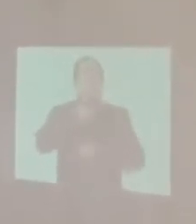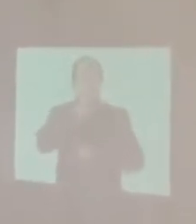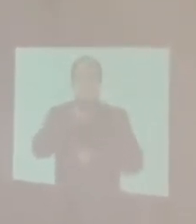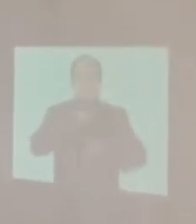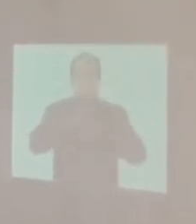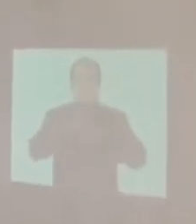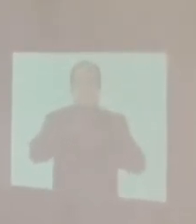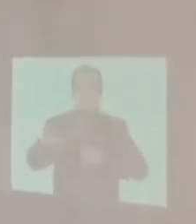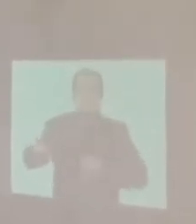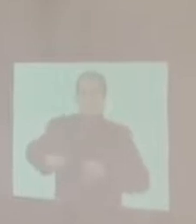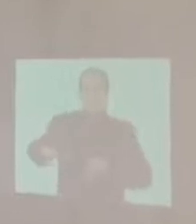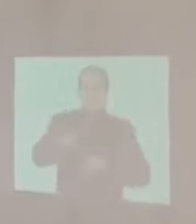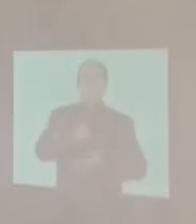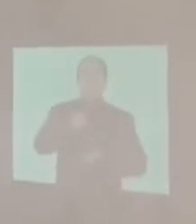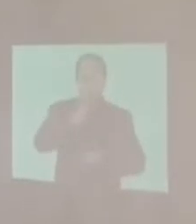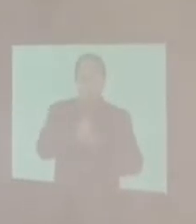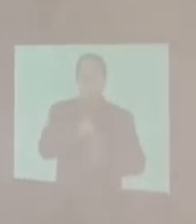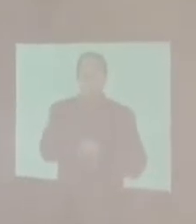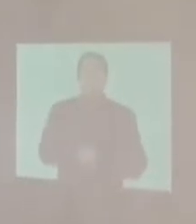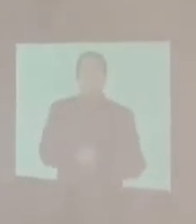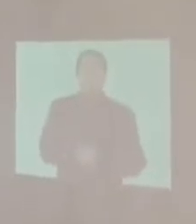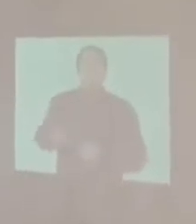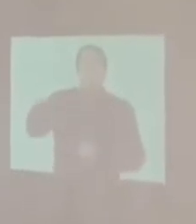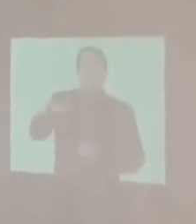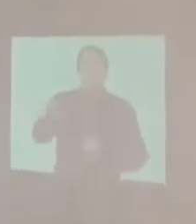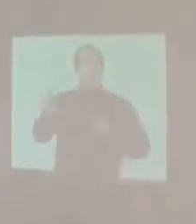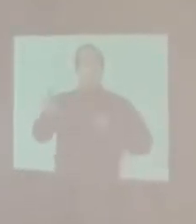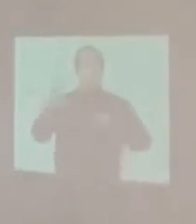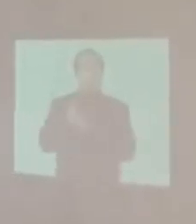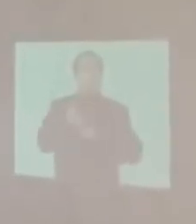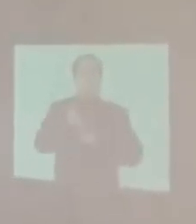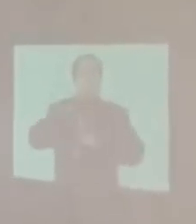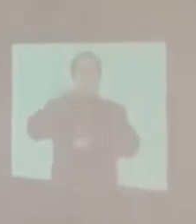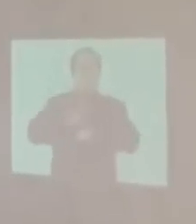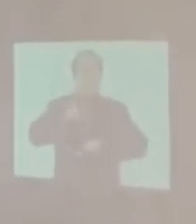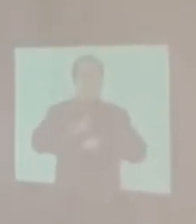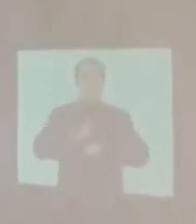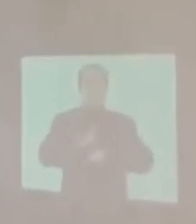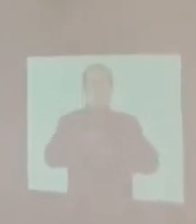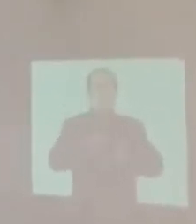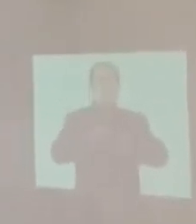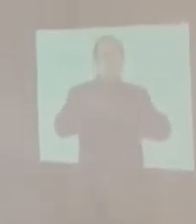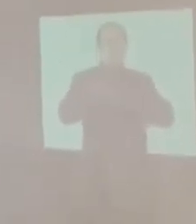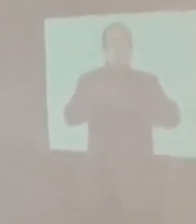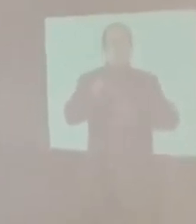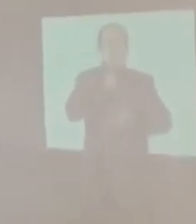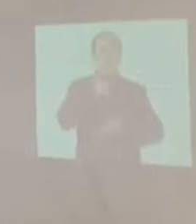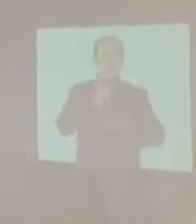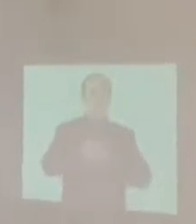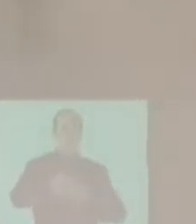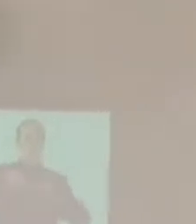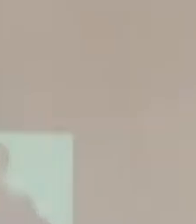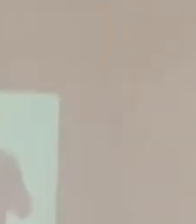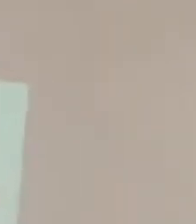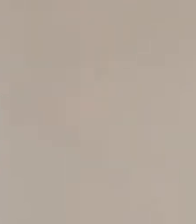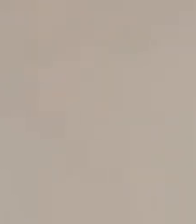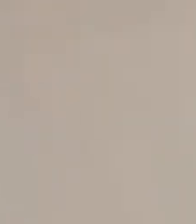los trabajadores del gobierno de la ciudad que hacen posible que todos los días funcione esta gran ciudad de México.